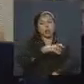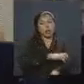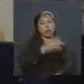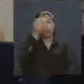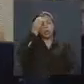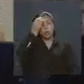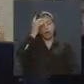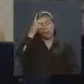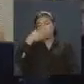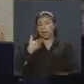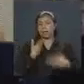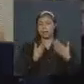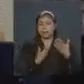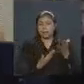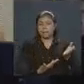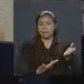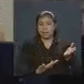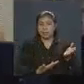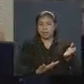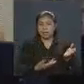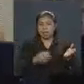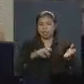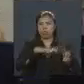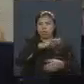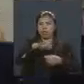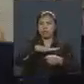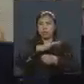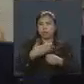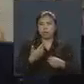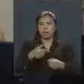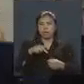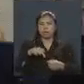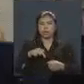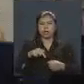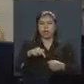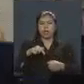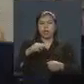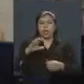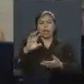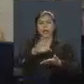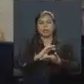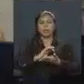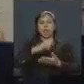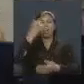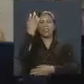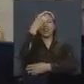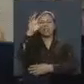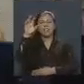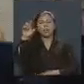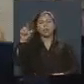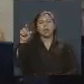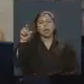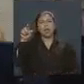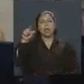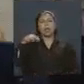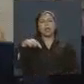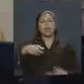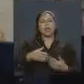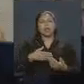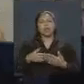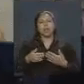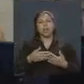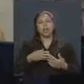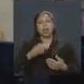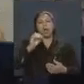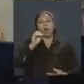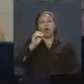le haga presente la situación que se está viviendo en la ciudad de La Serena, precisamente en el sector conocido del